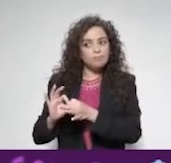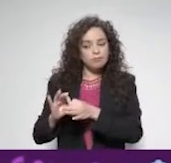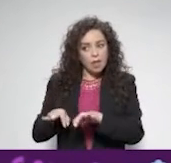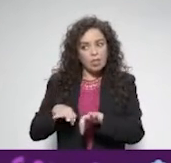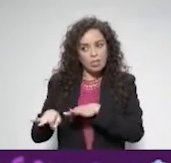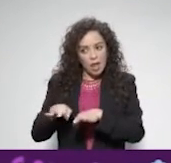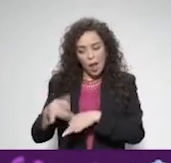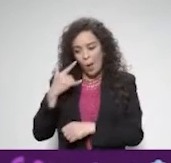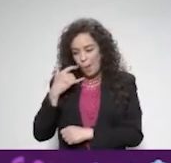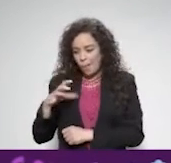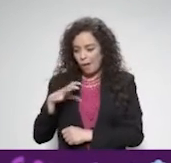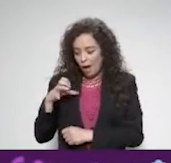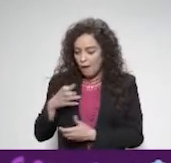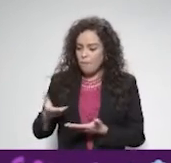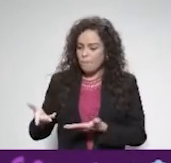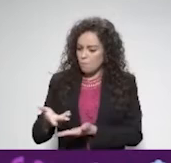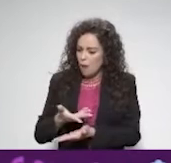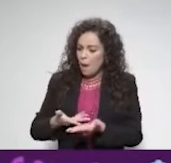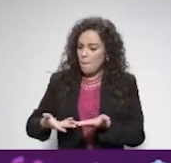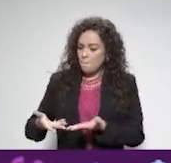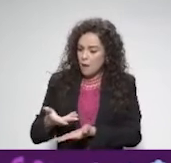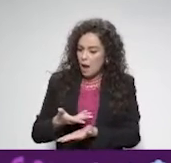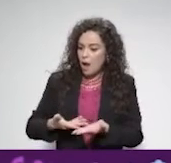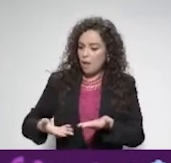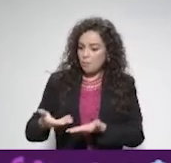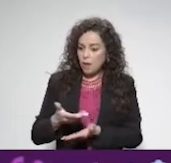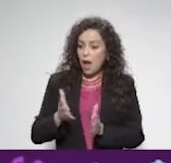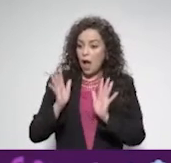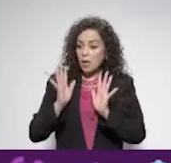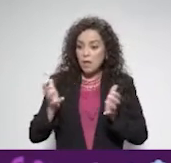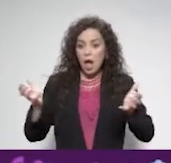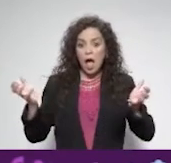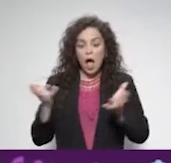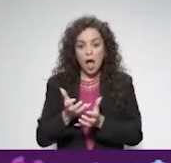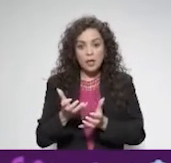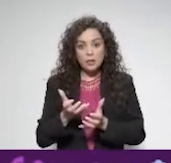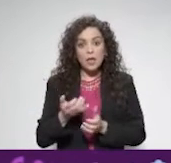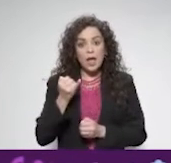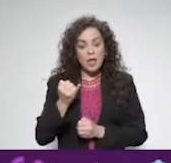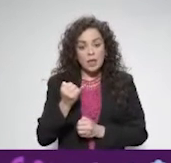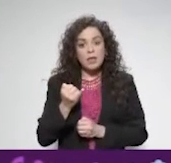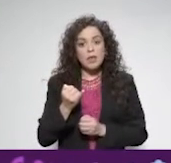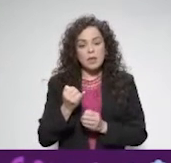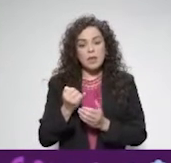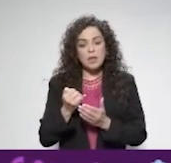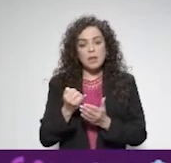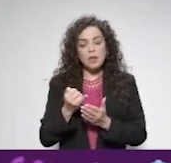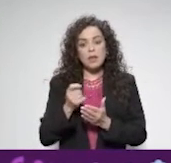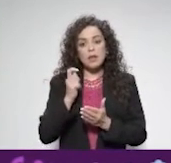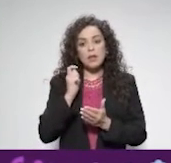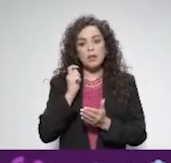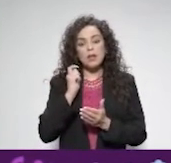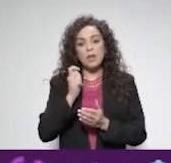colaborativa y ya se elaboró y se presentó, quiero destacarlo, la evaluación de